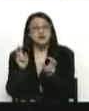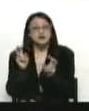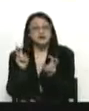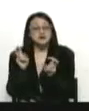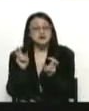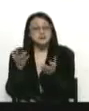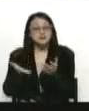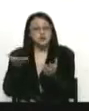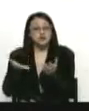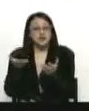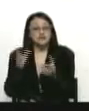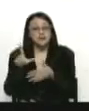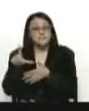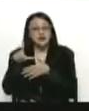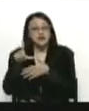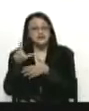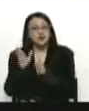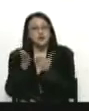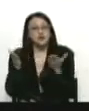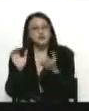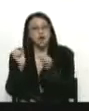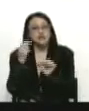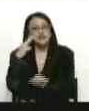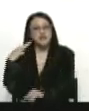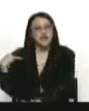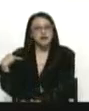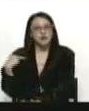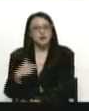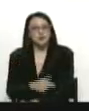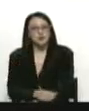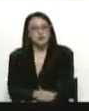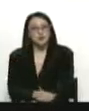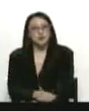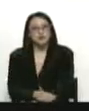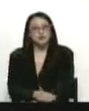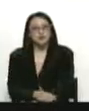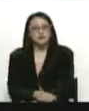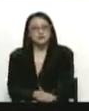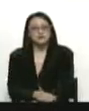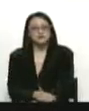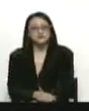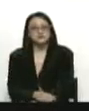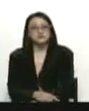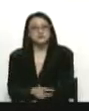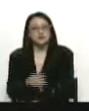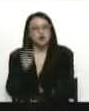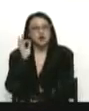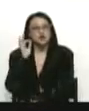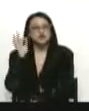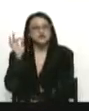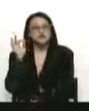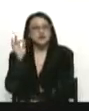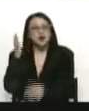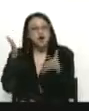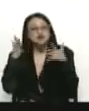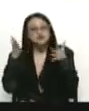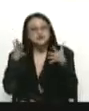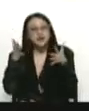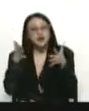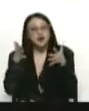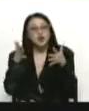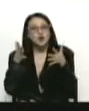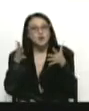América Latina. Creo que vendría perfecto, un libro de antiego. Creo que lo voy a escribir. Consejos para